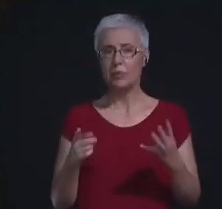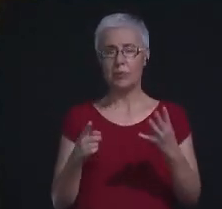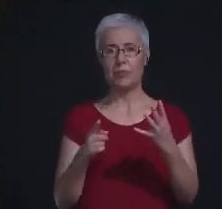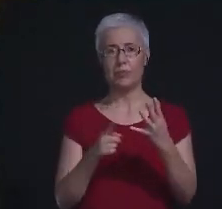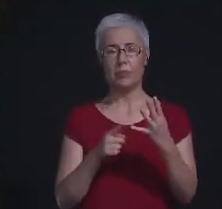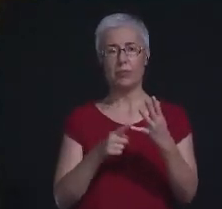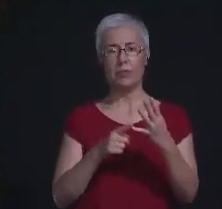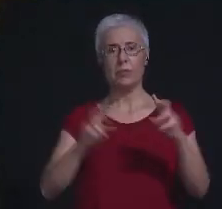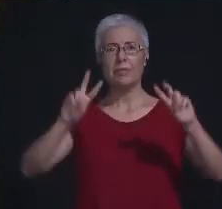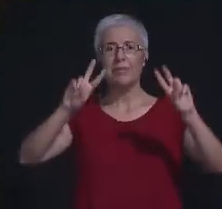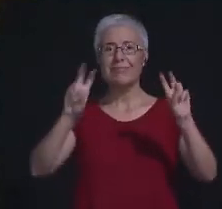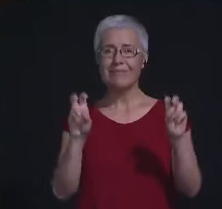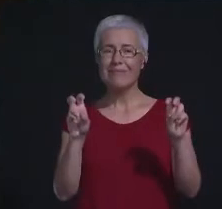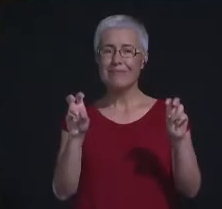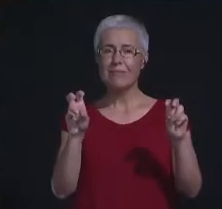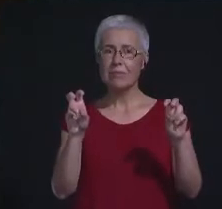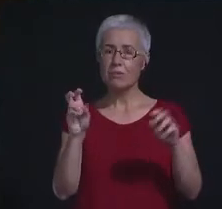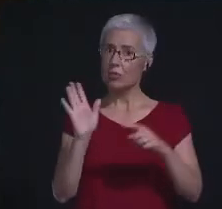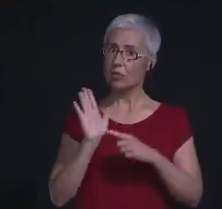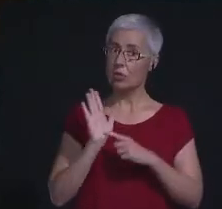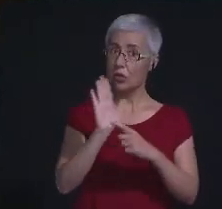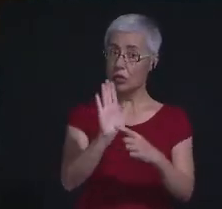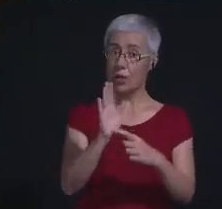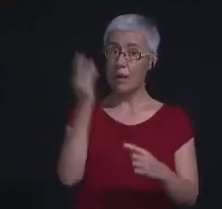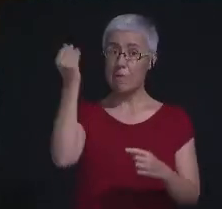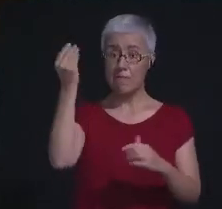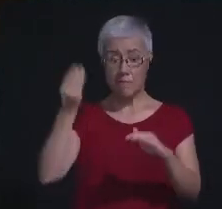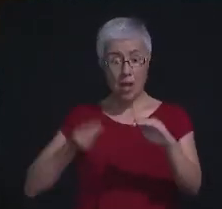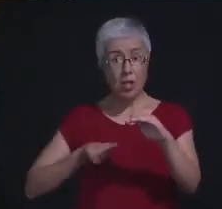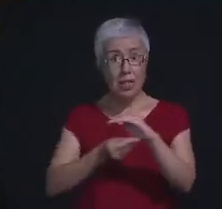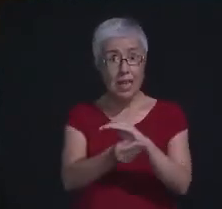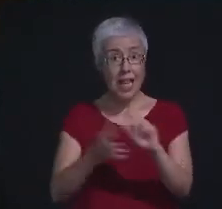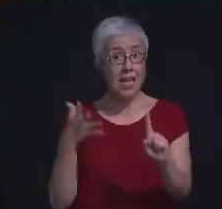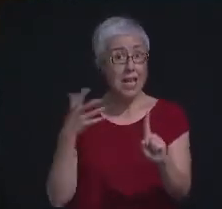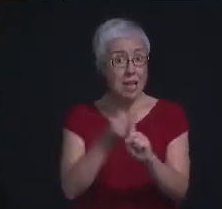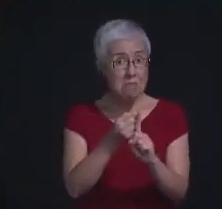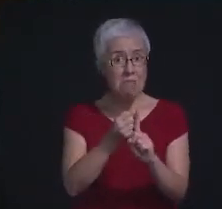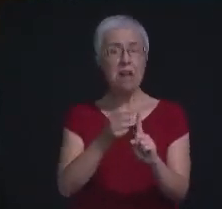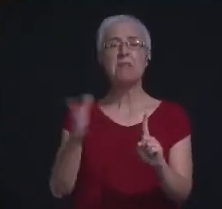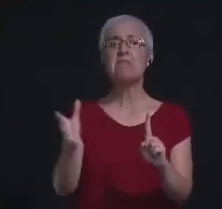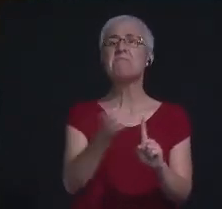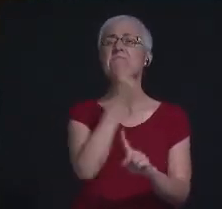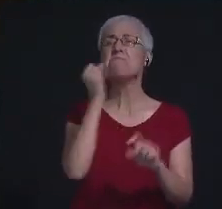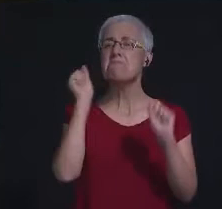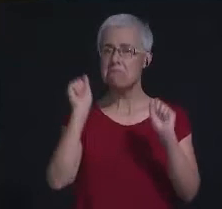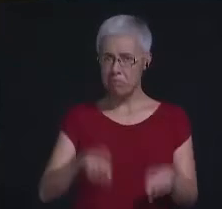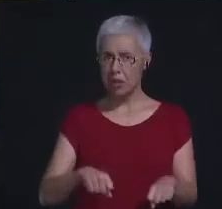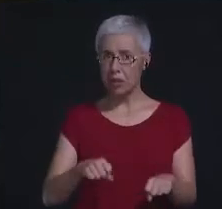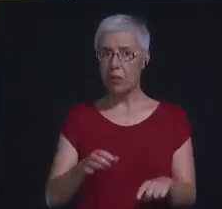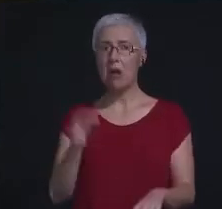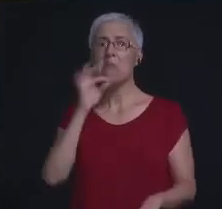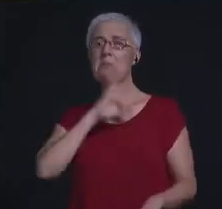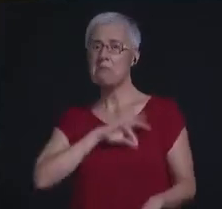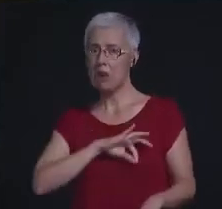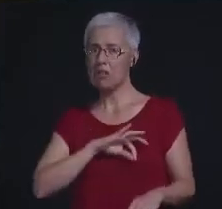se hizo donde se habla de la necesidad de demostrar que la inversión de impacto puede lograrse y ser rentable. Y lo debemos hacer a través de